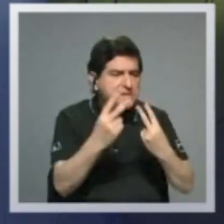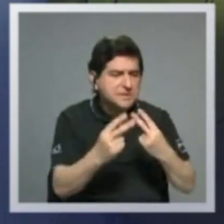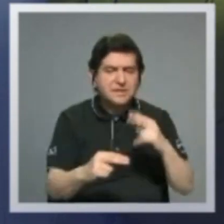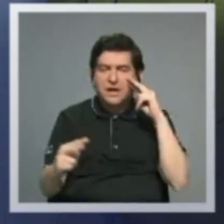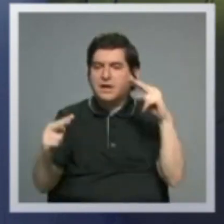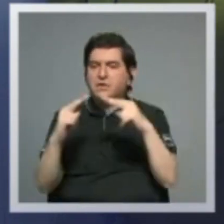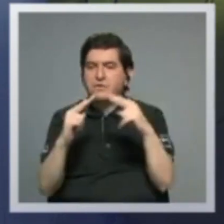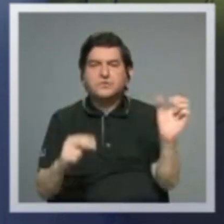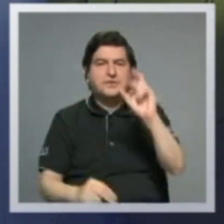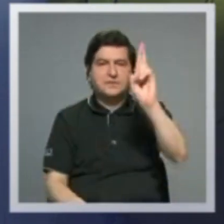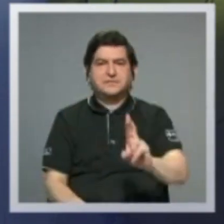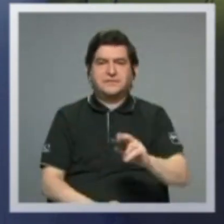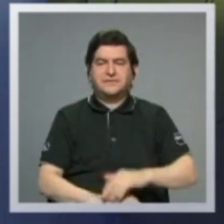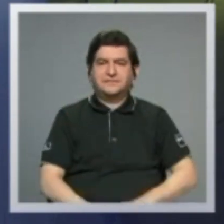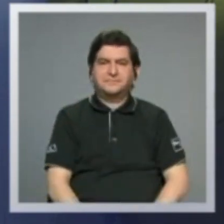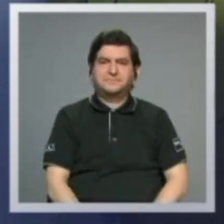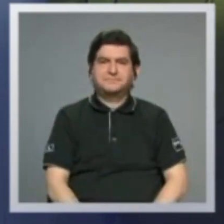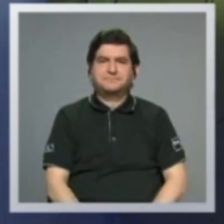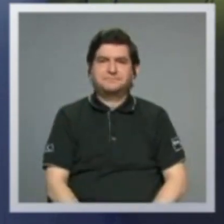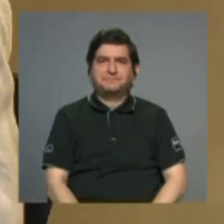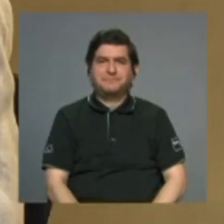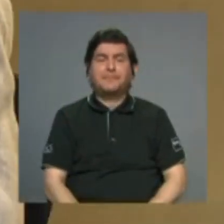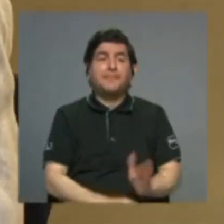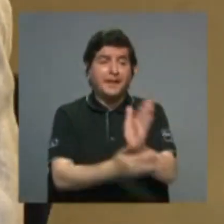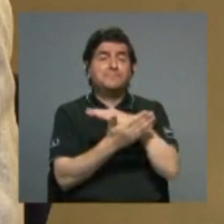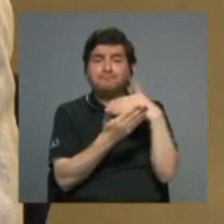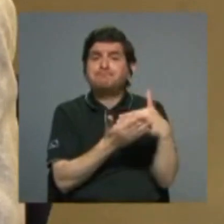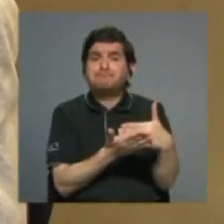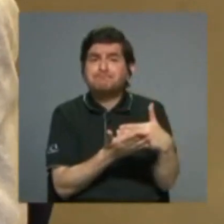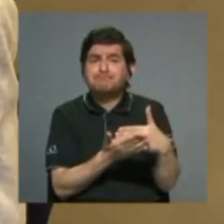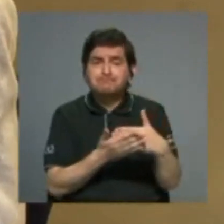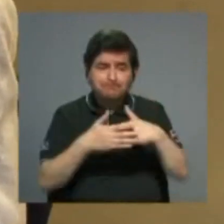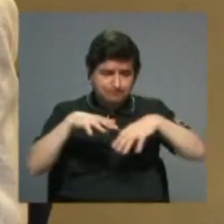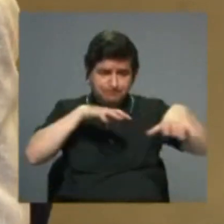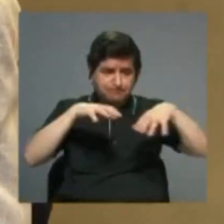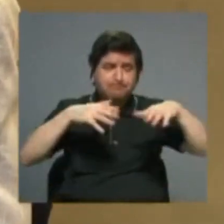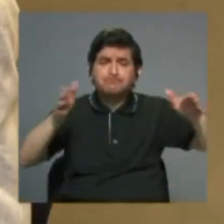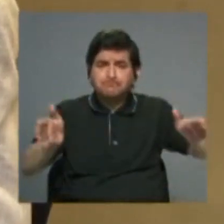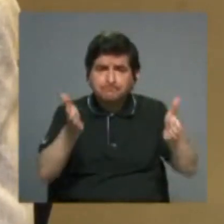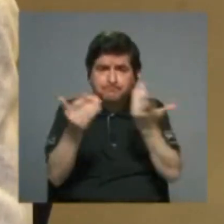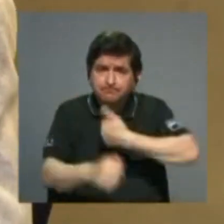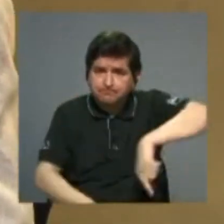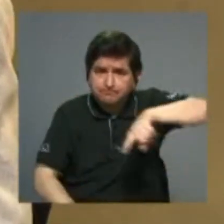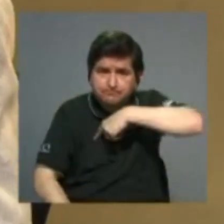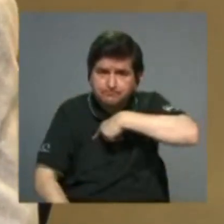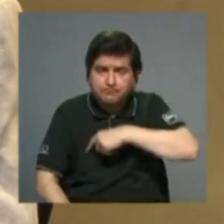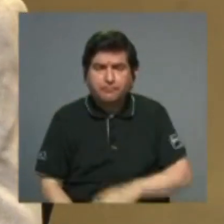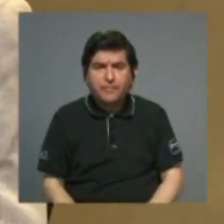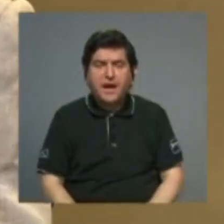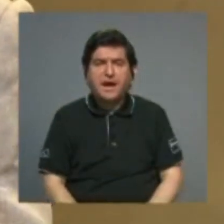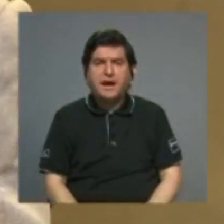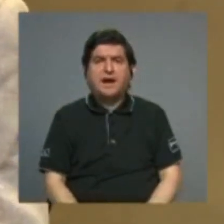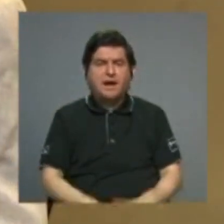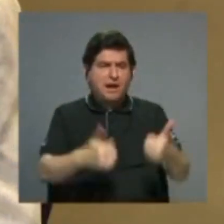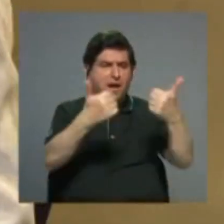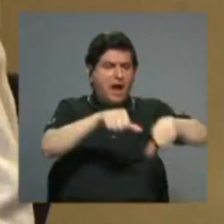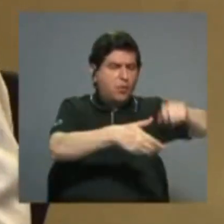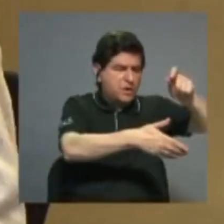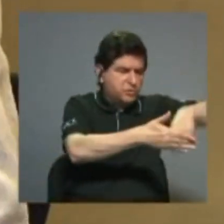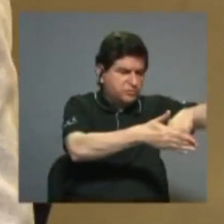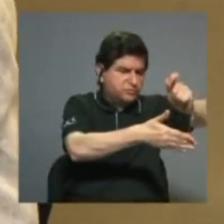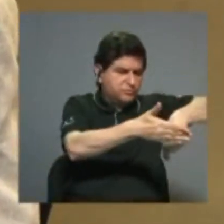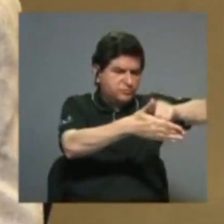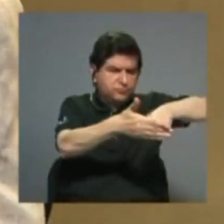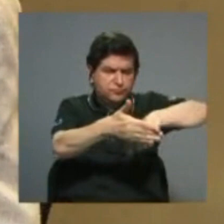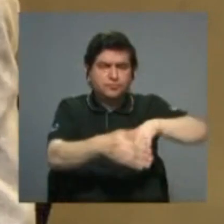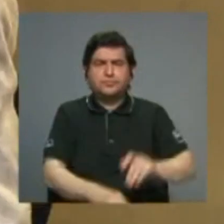Rica. Entonces, son parte de los eventos que promovemos, la parte de la firma de los convenios, la parte